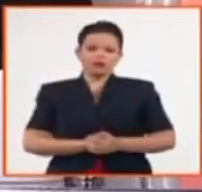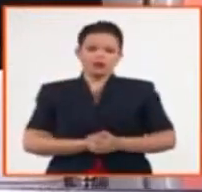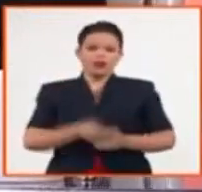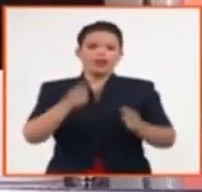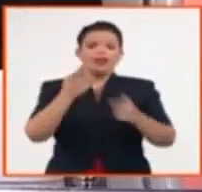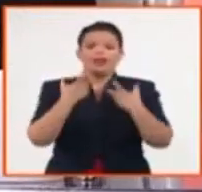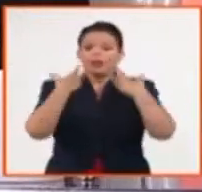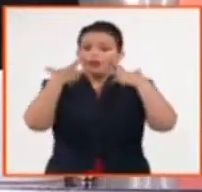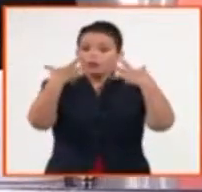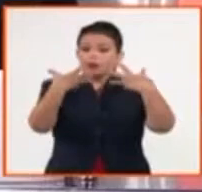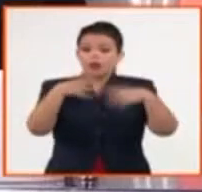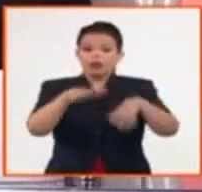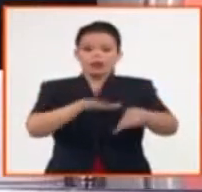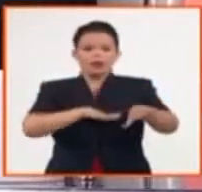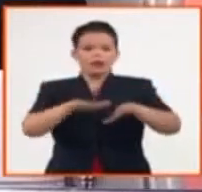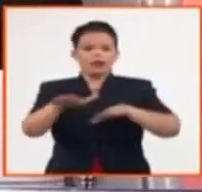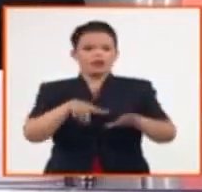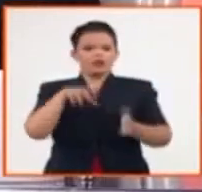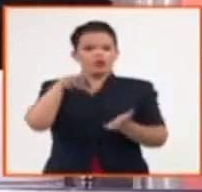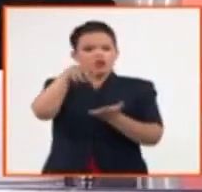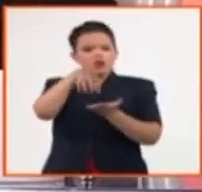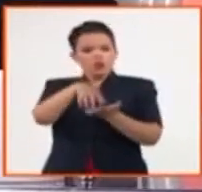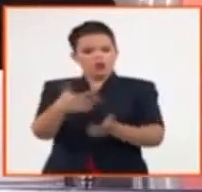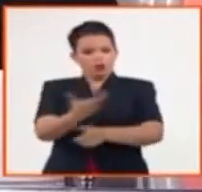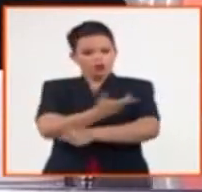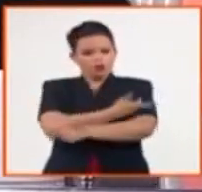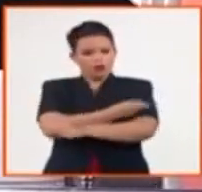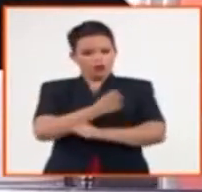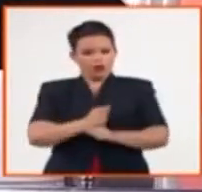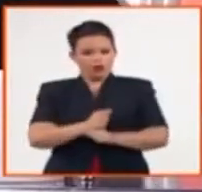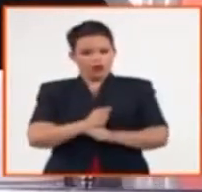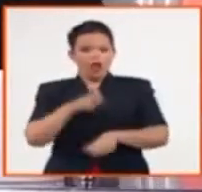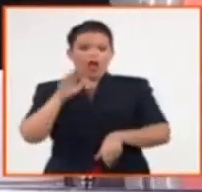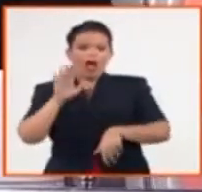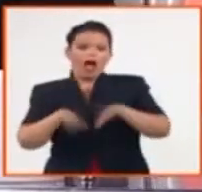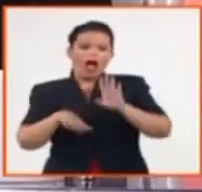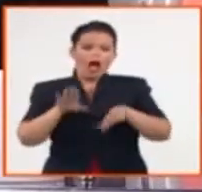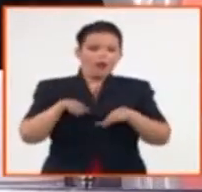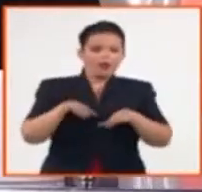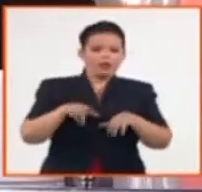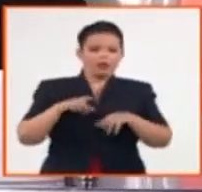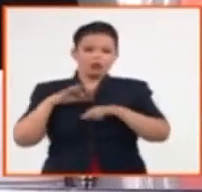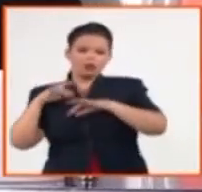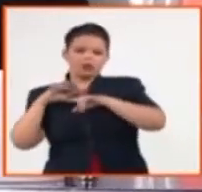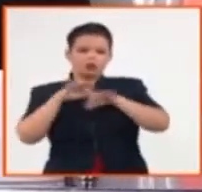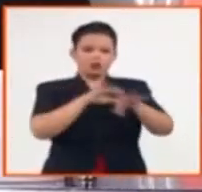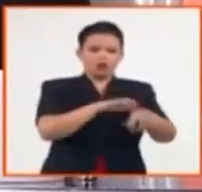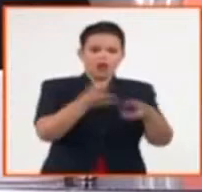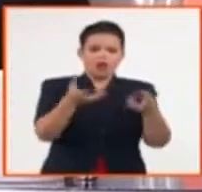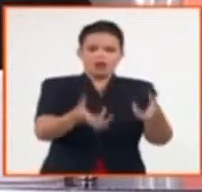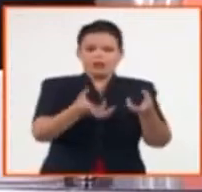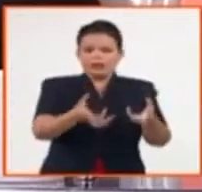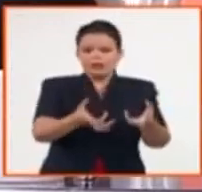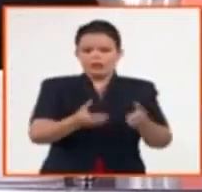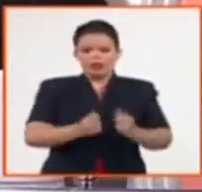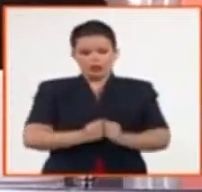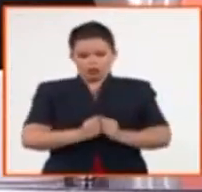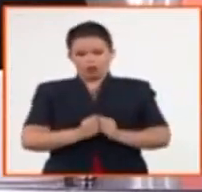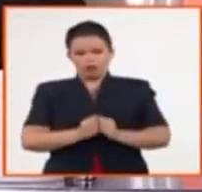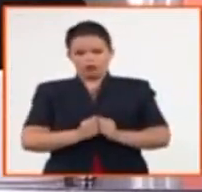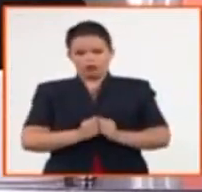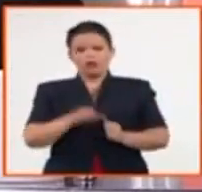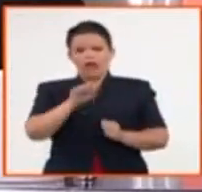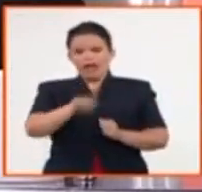escalonada. Se nos han dado algunos casos. Asisten todos al mismo tiempo, se nos crea una aglomeración y entonces hay que adoptar medidas rápidas para